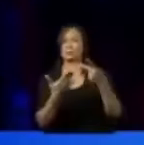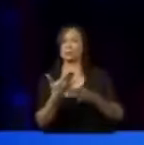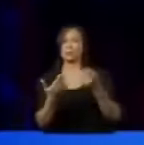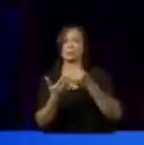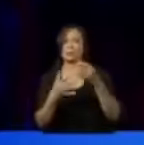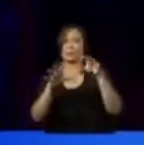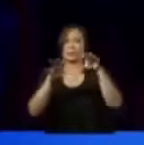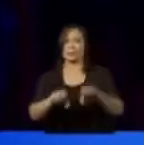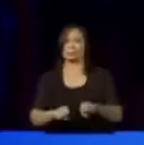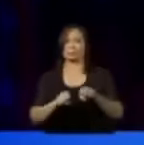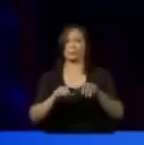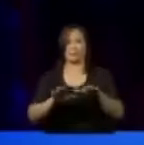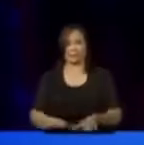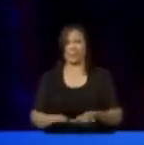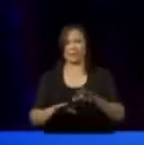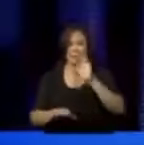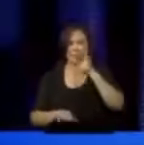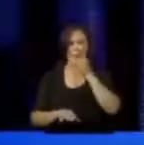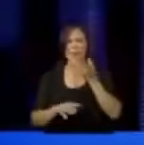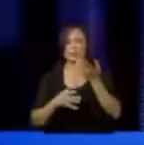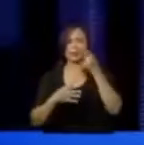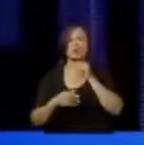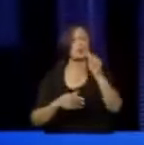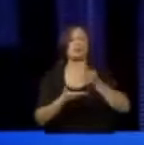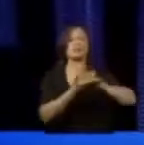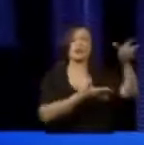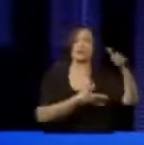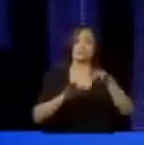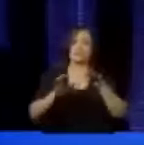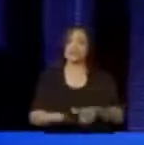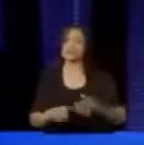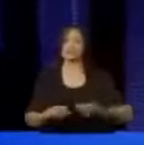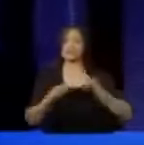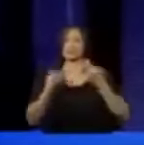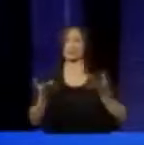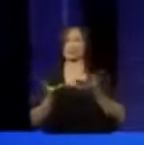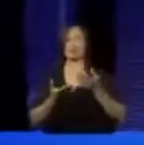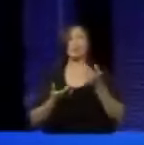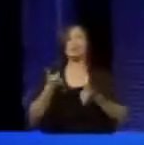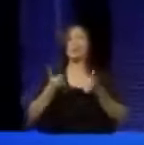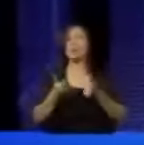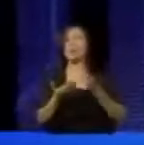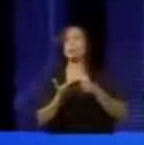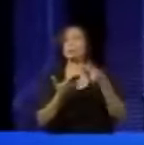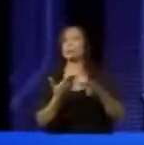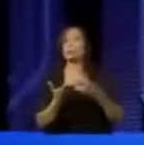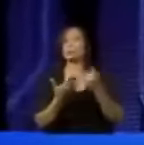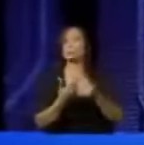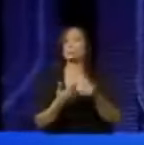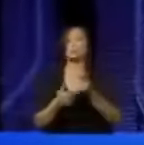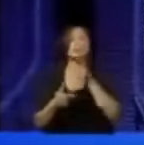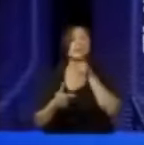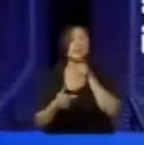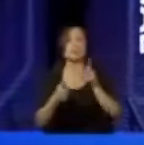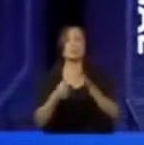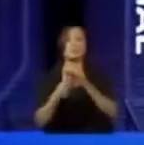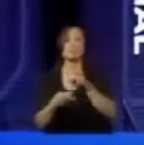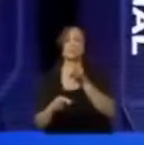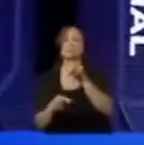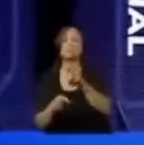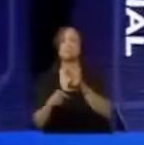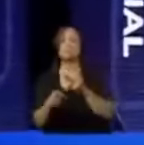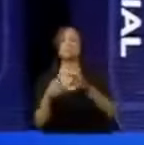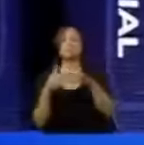ese talento joven en República Dominicana? Tiene entonces la palabra